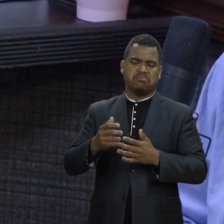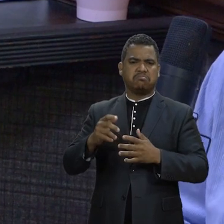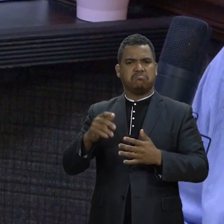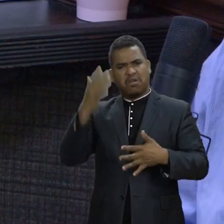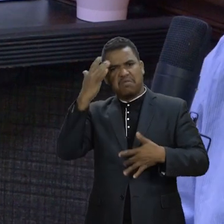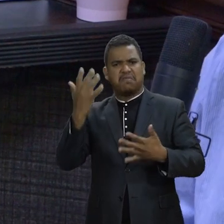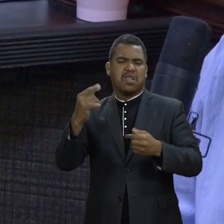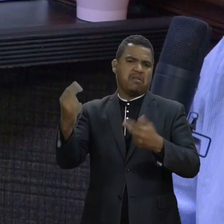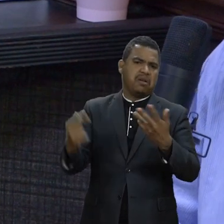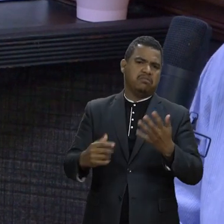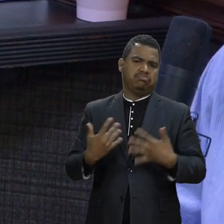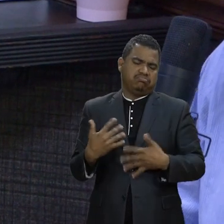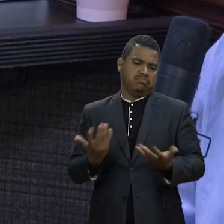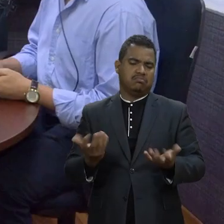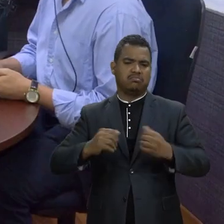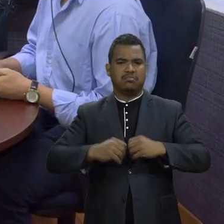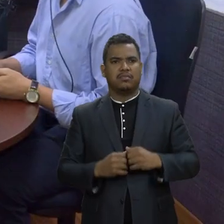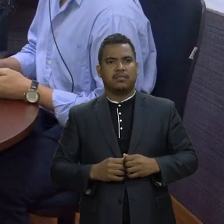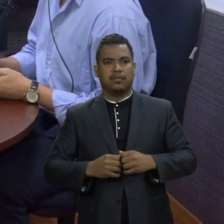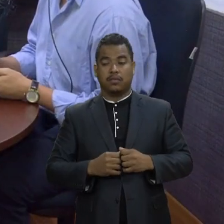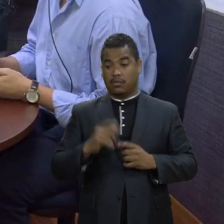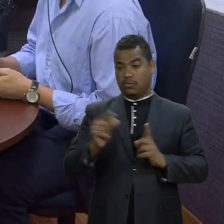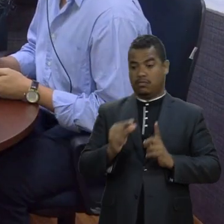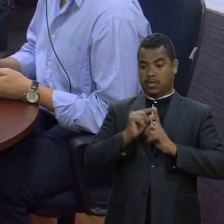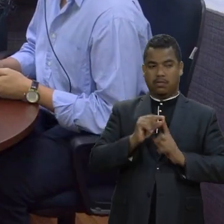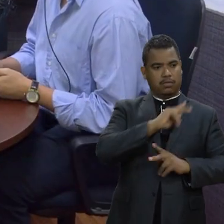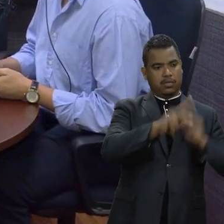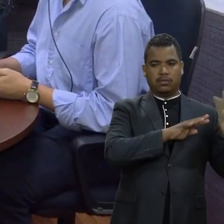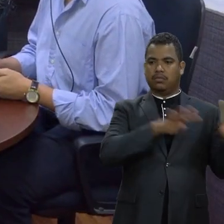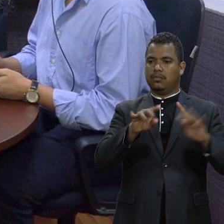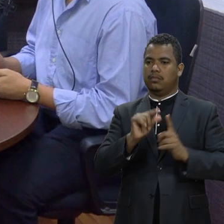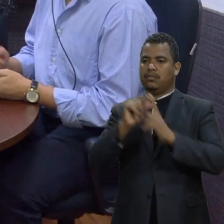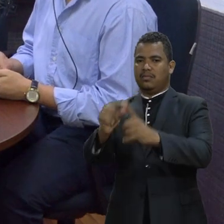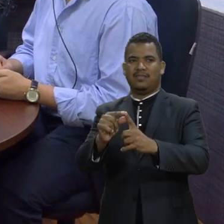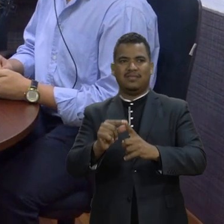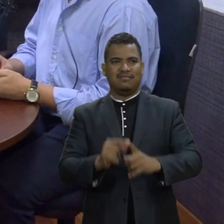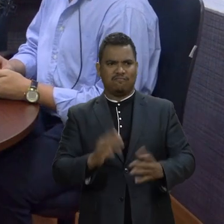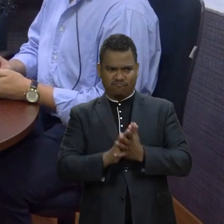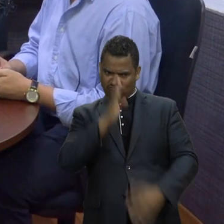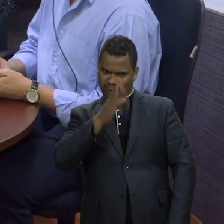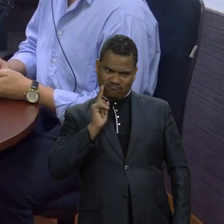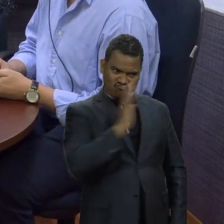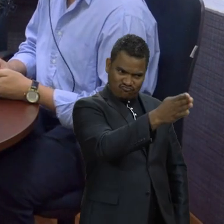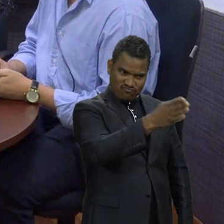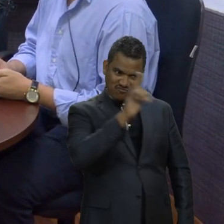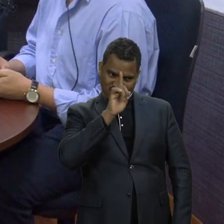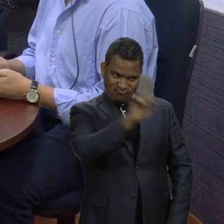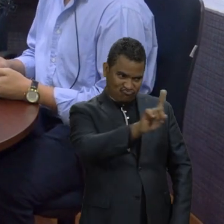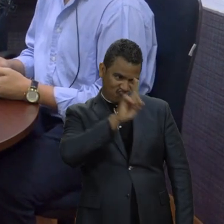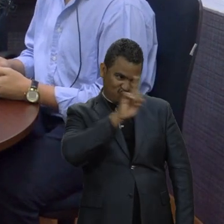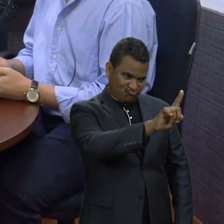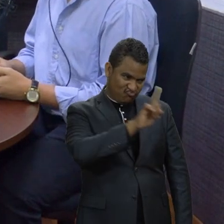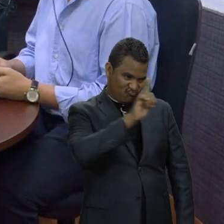Exacto, eso es un miedo que uno siempre. ¿Alguna palabra con la que la defina la gente? Como arreta. Sí. Sí, sí, sí, sí, yo